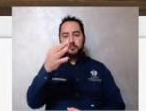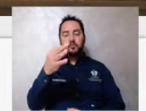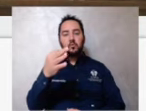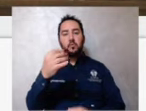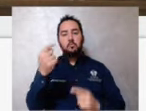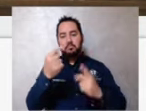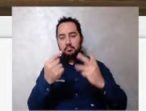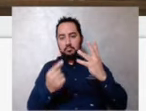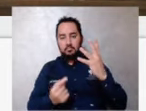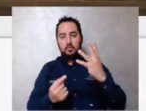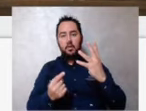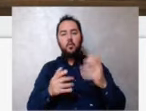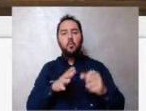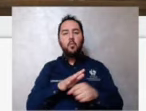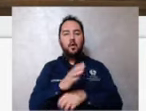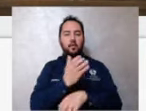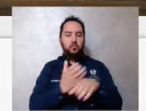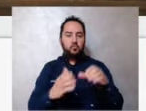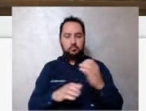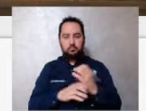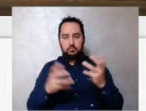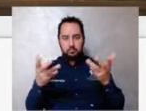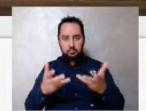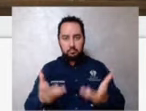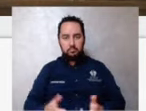sobre los asuntos listados para esta sesión.